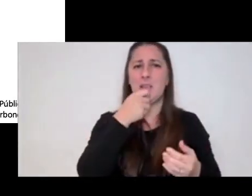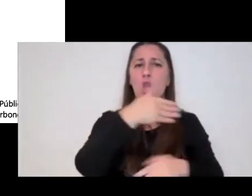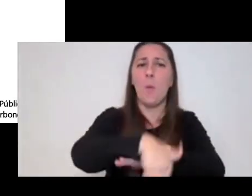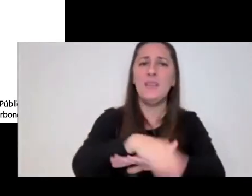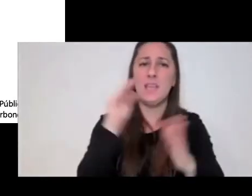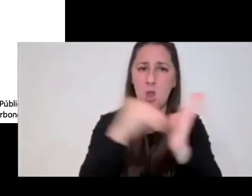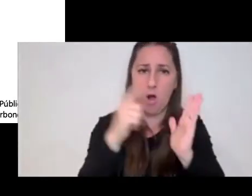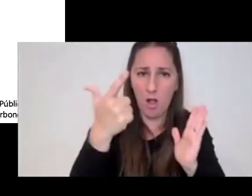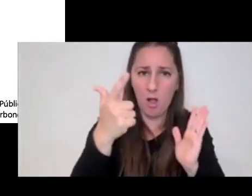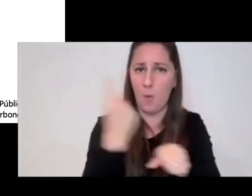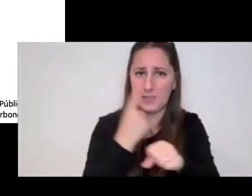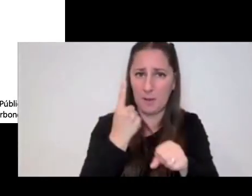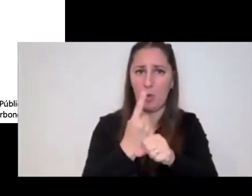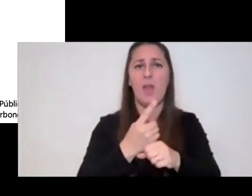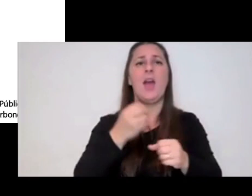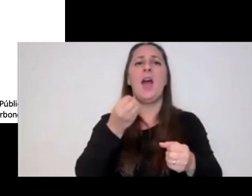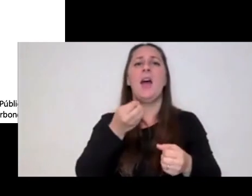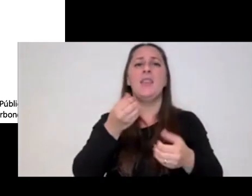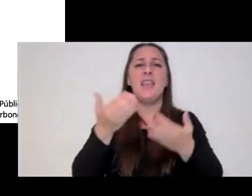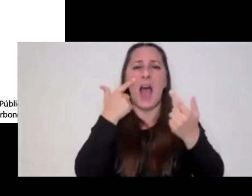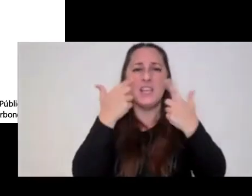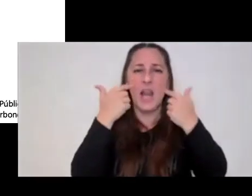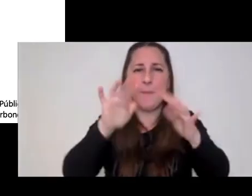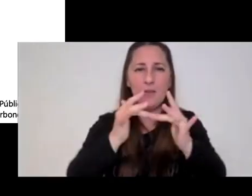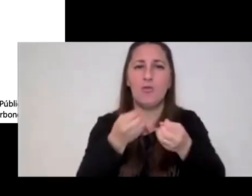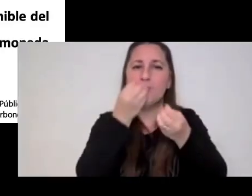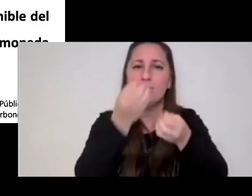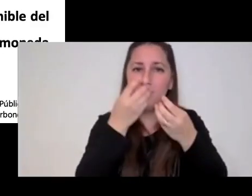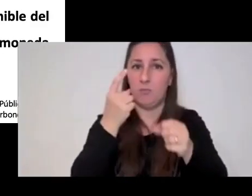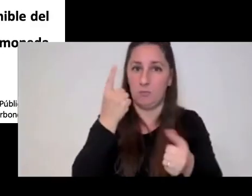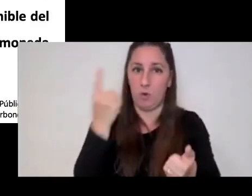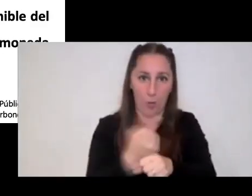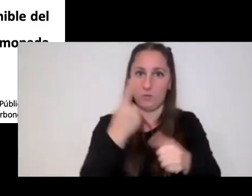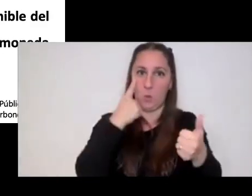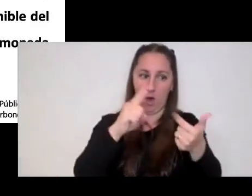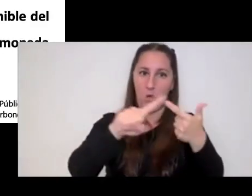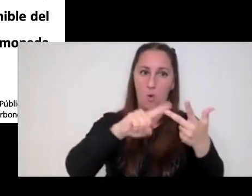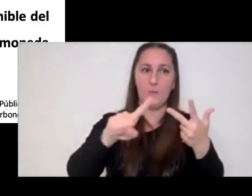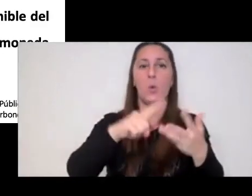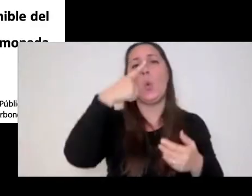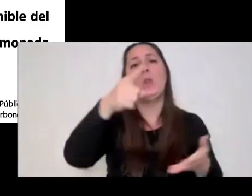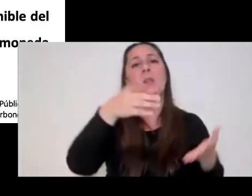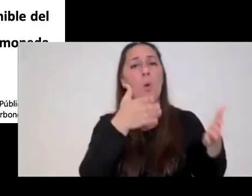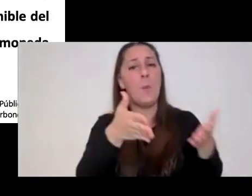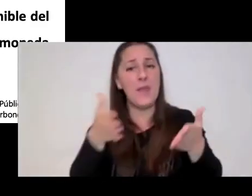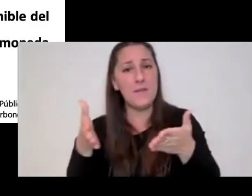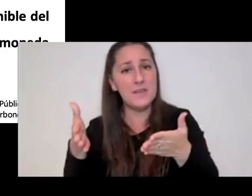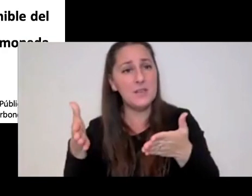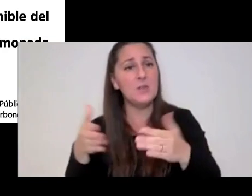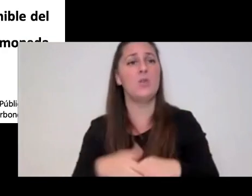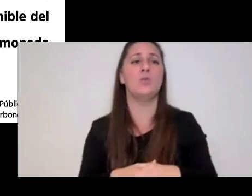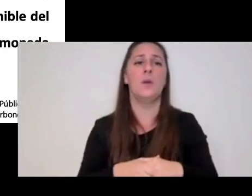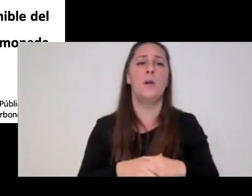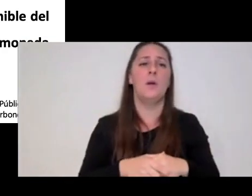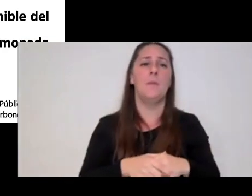si te olvidas del allanamiento no vas a poder, ojo con estas cuestiones. Por último, los beneficios. La verdad es que la parte de los beneficios no le quise dedicar mucha